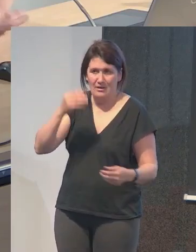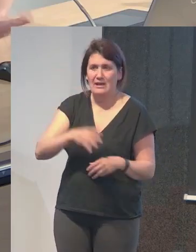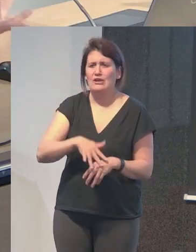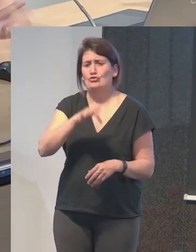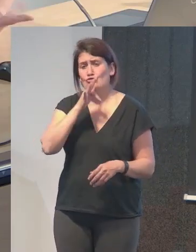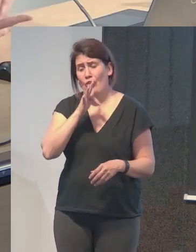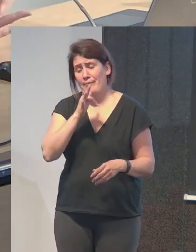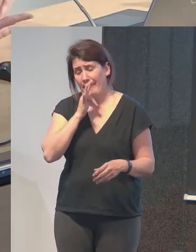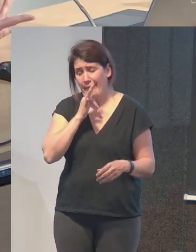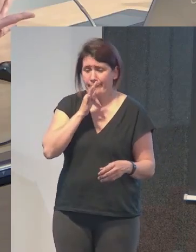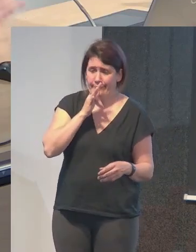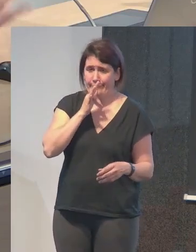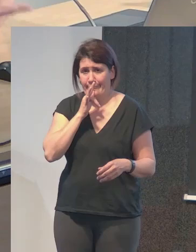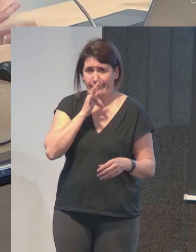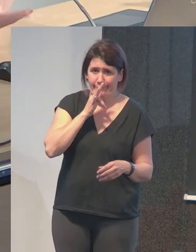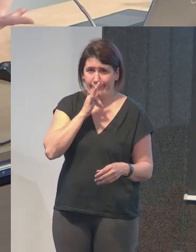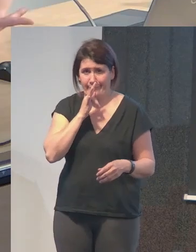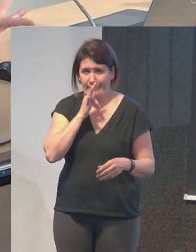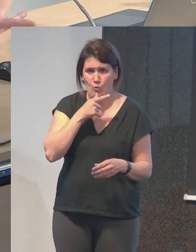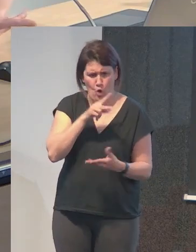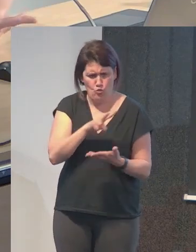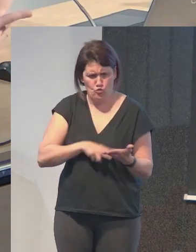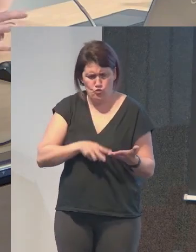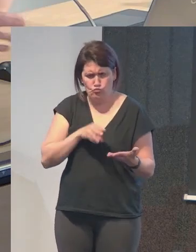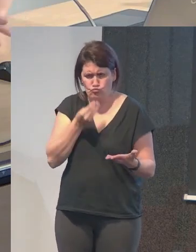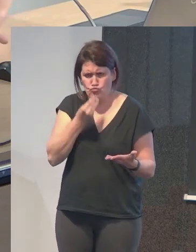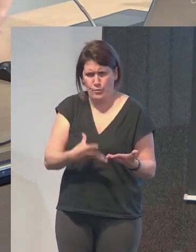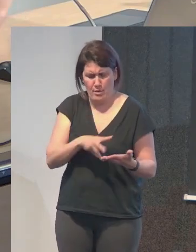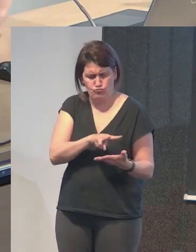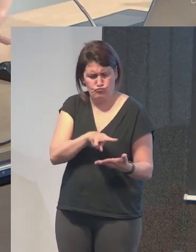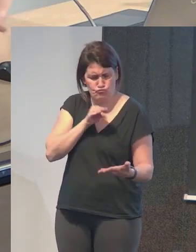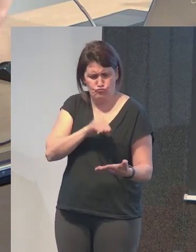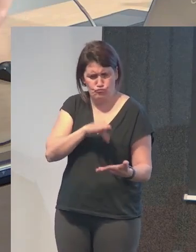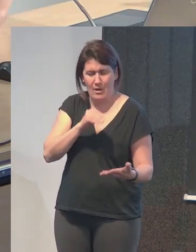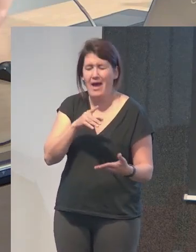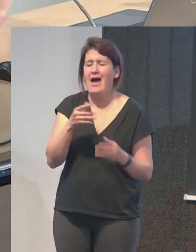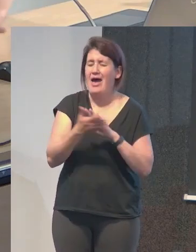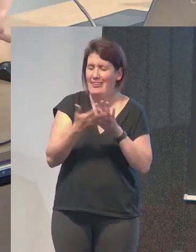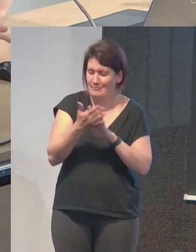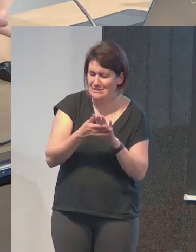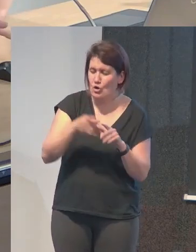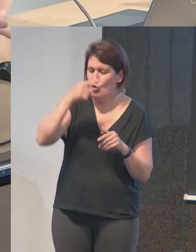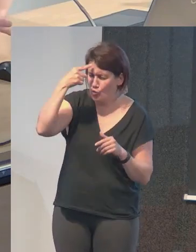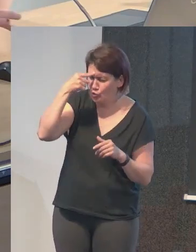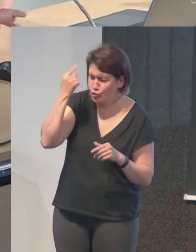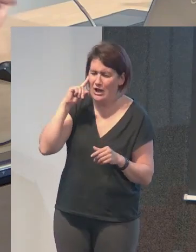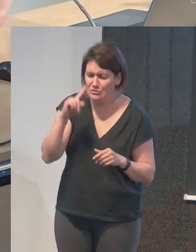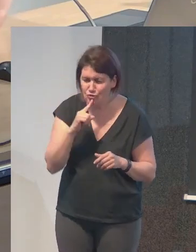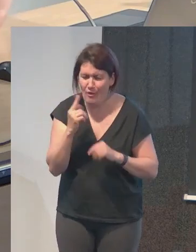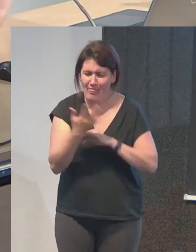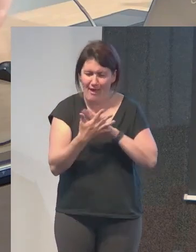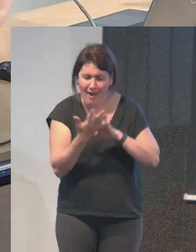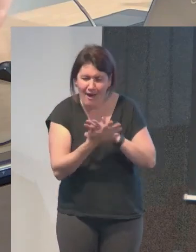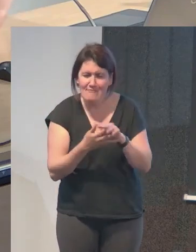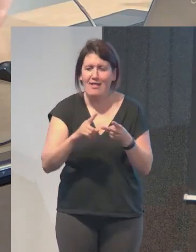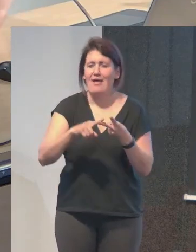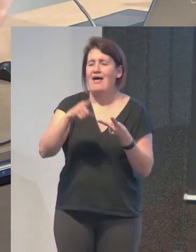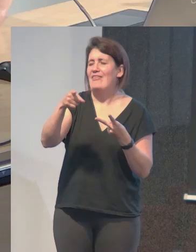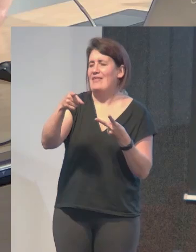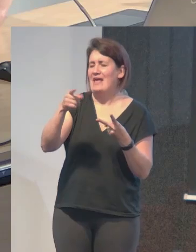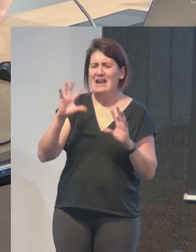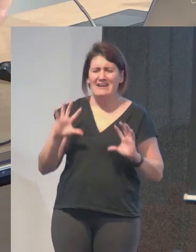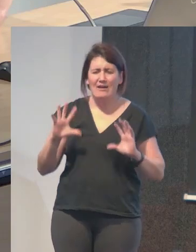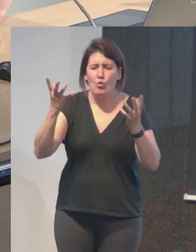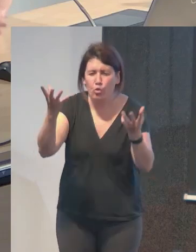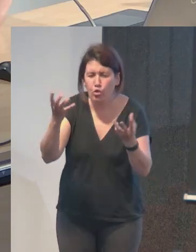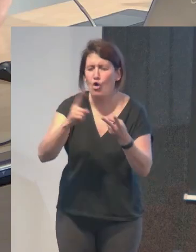todavía se lee muy bien. Además, habla de la cultura sorda, de la revolución que